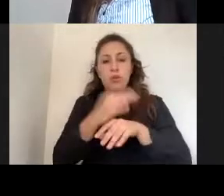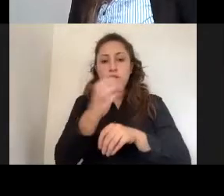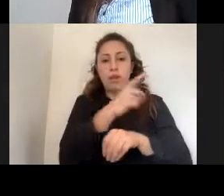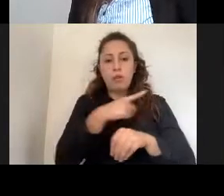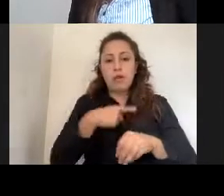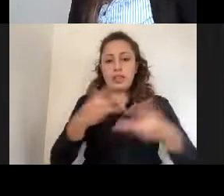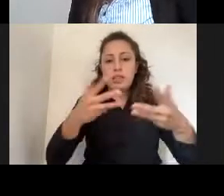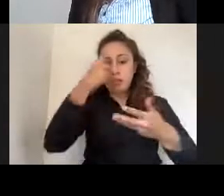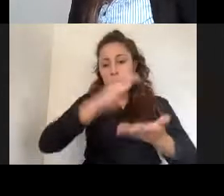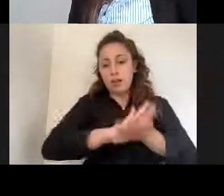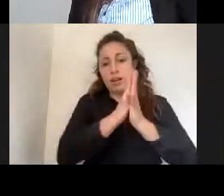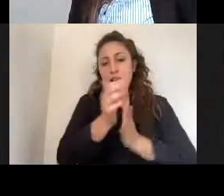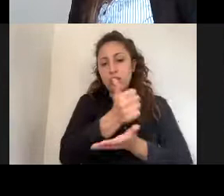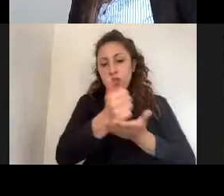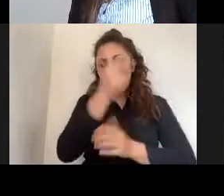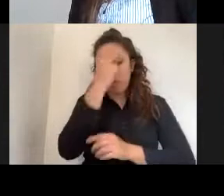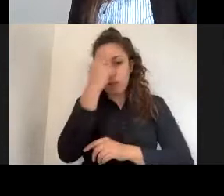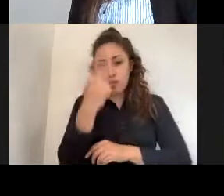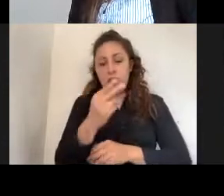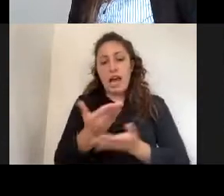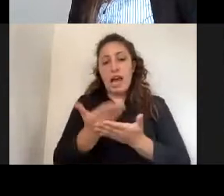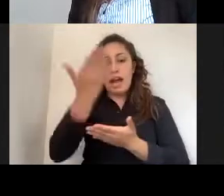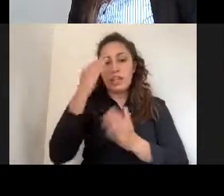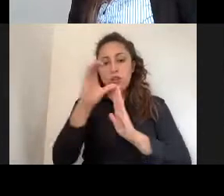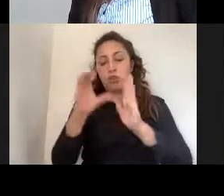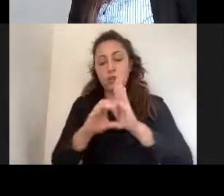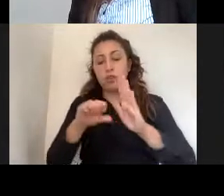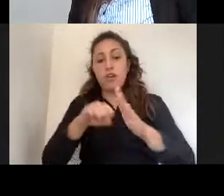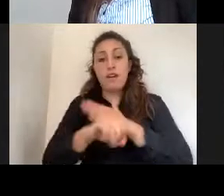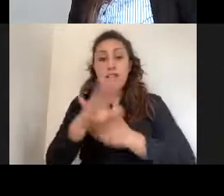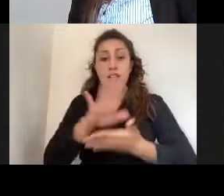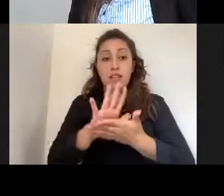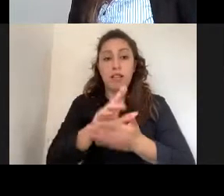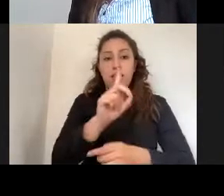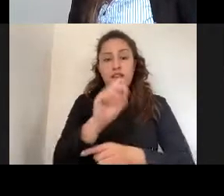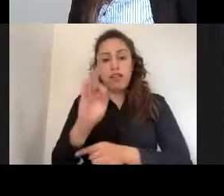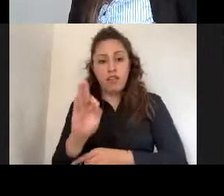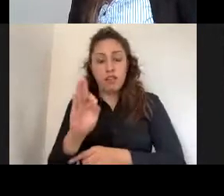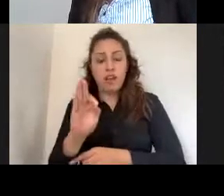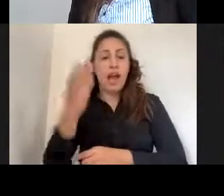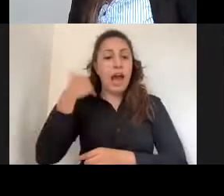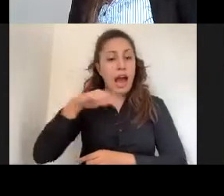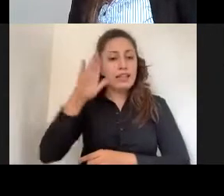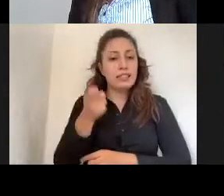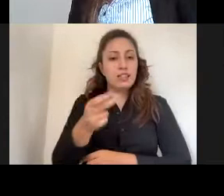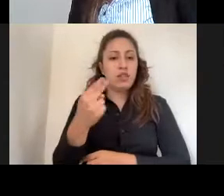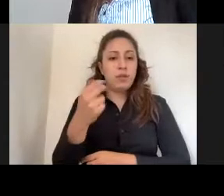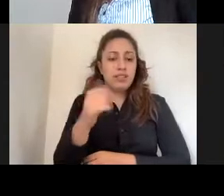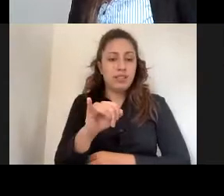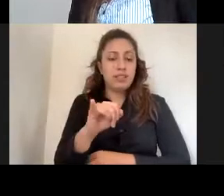ser entidad federativa, pues era Código Penal para el Distrito Federal cuando era un Distrito Federal. Y desde entonces el